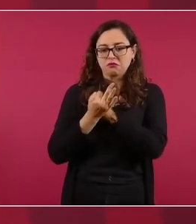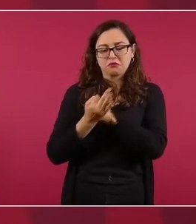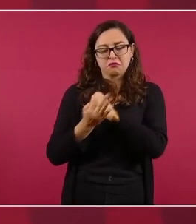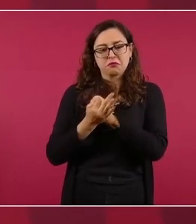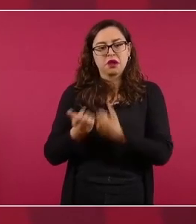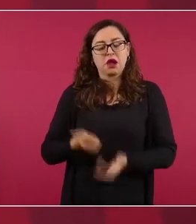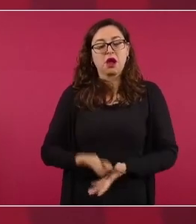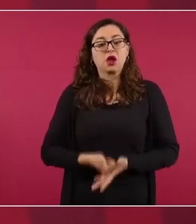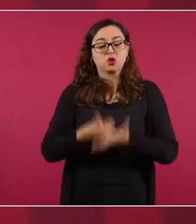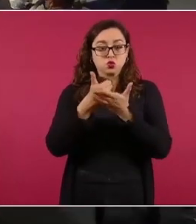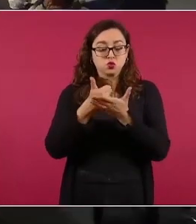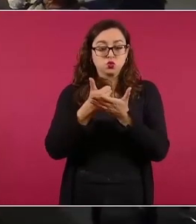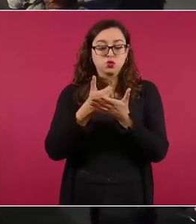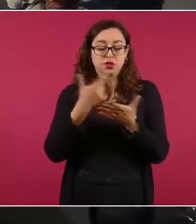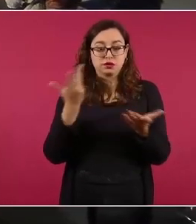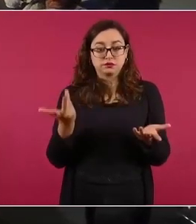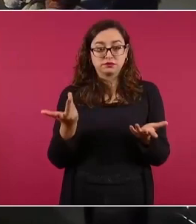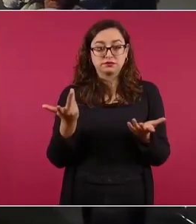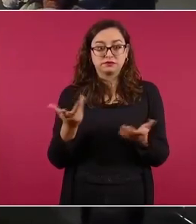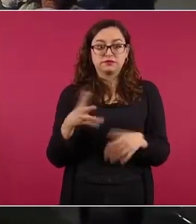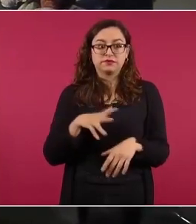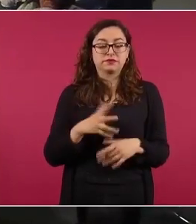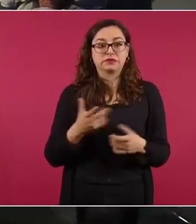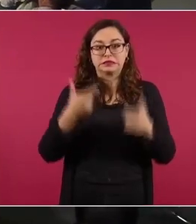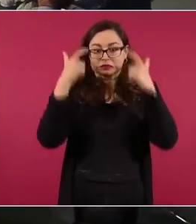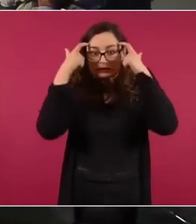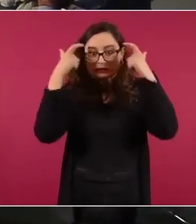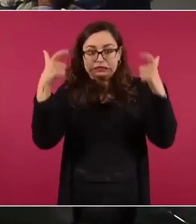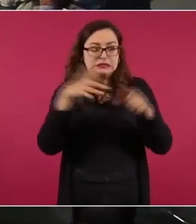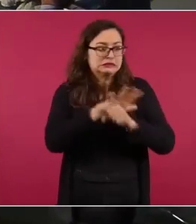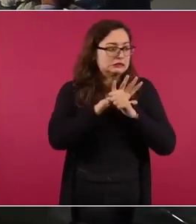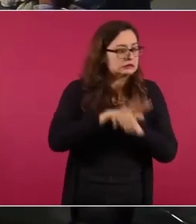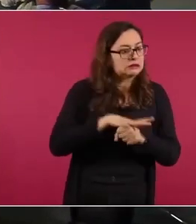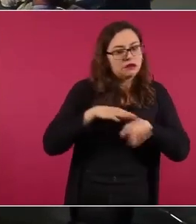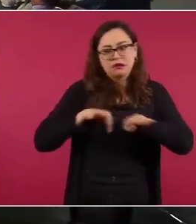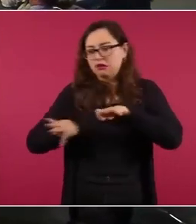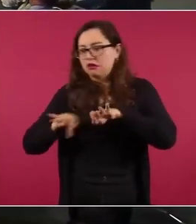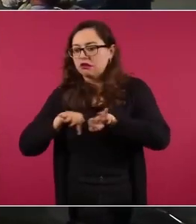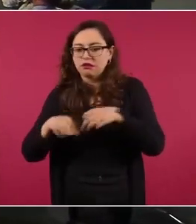y ya no tantas presiones.